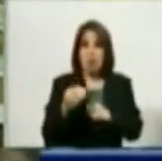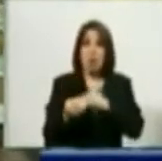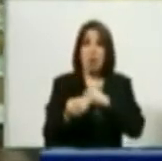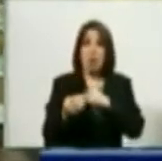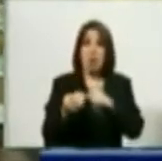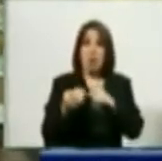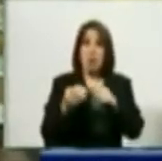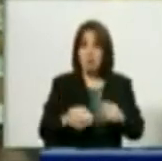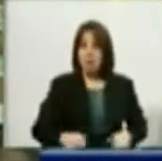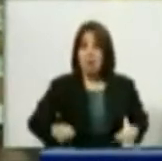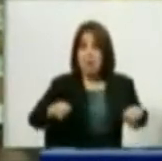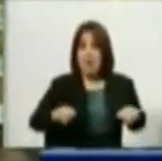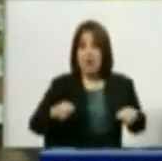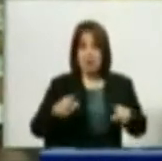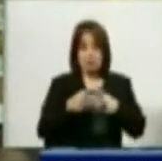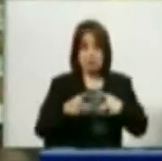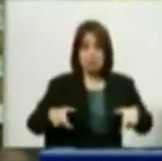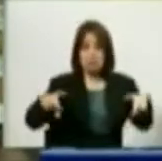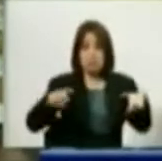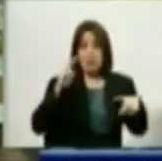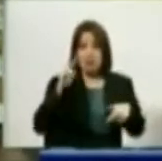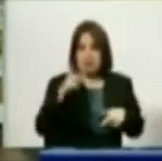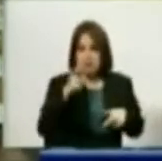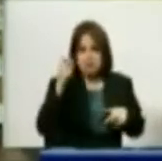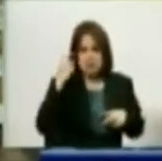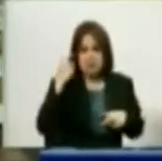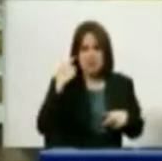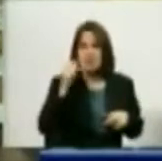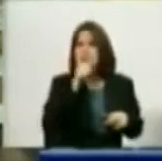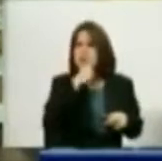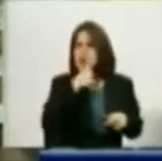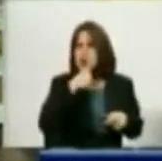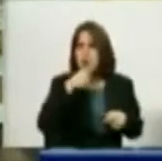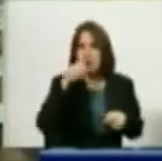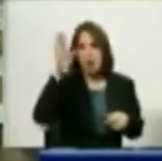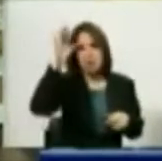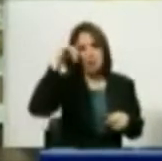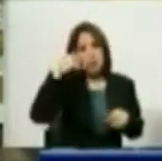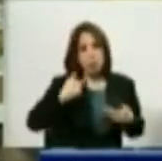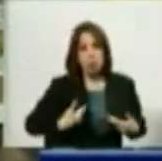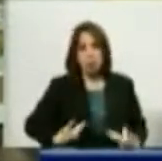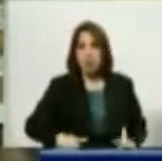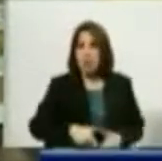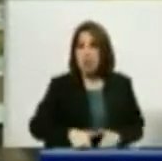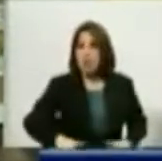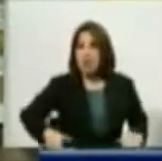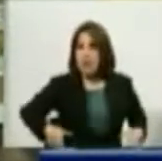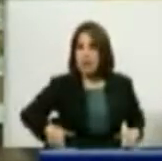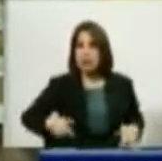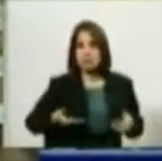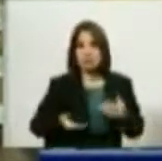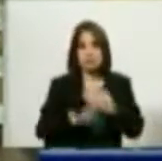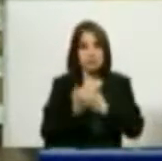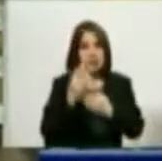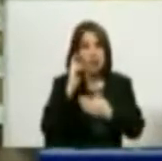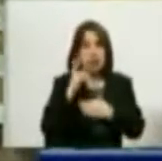se la mando a luz se oscurece que se llaman pañales para adultos yo se la mando a Roma Lu